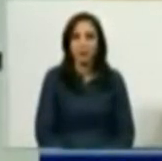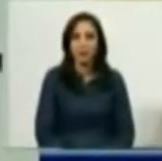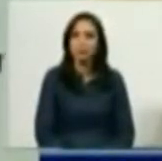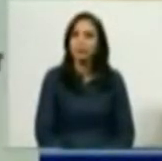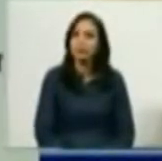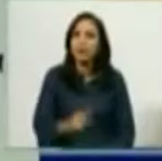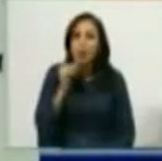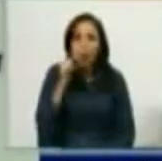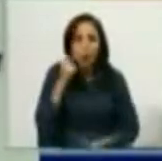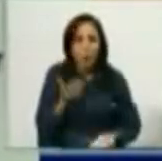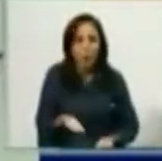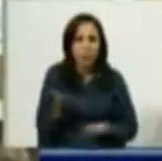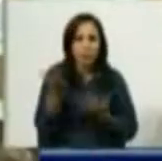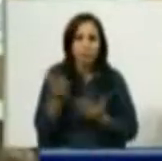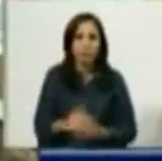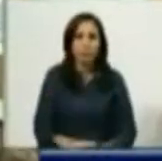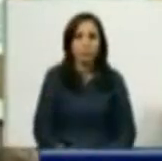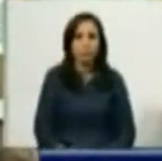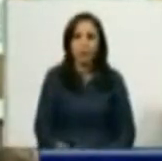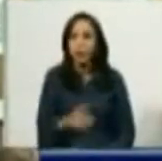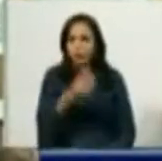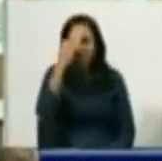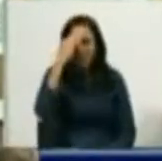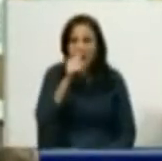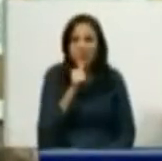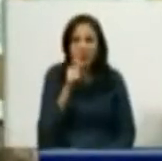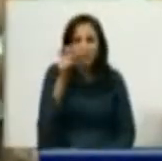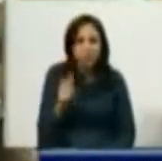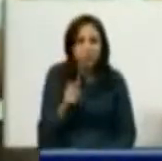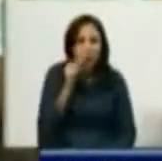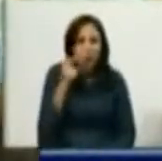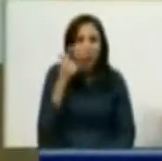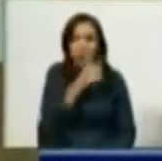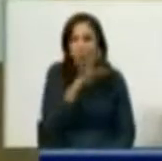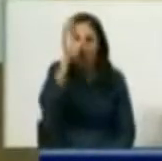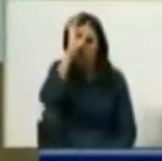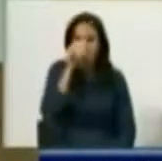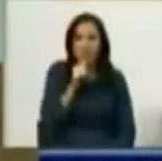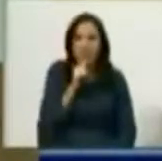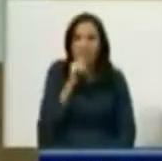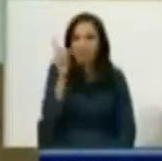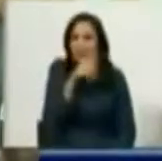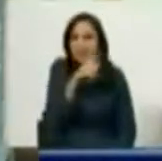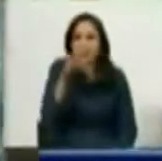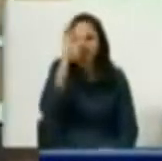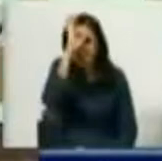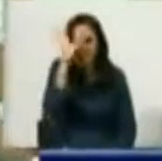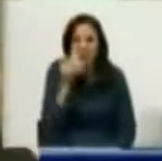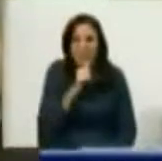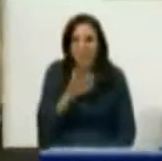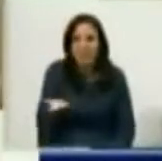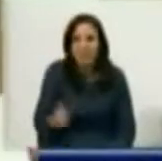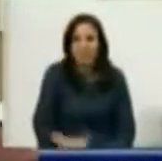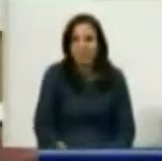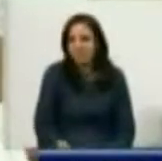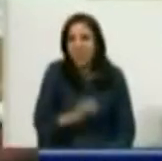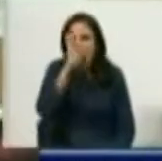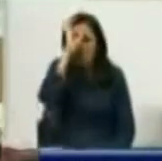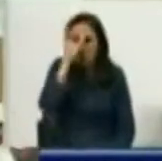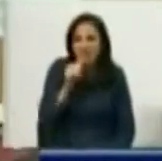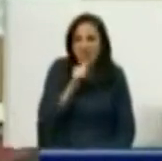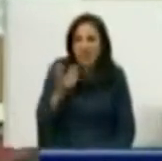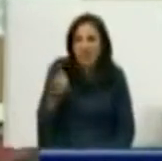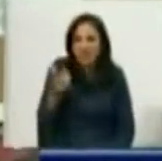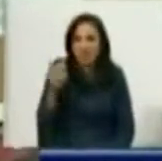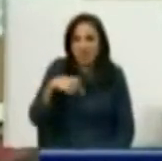el nuevo presidente saben quién es salvatorio luches Yo tampoco Yo tampoco sé quién es ese